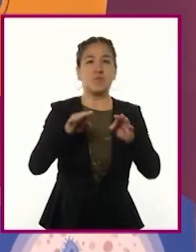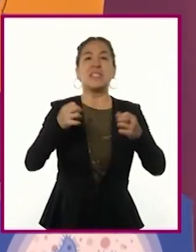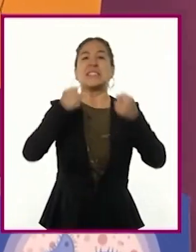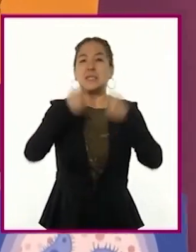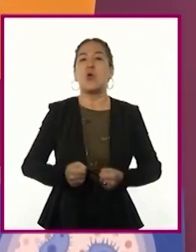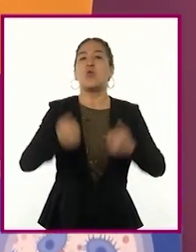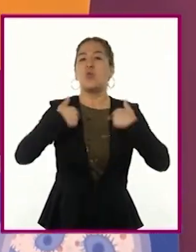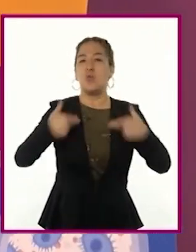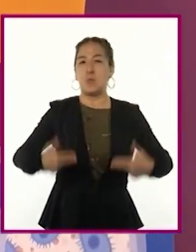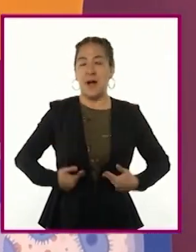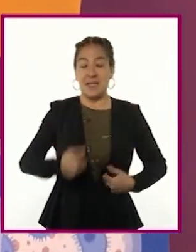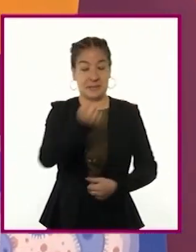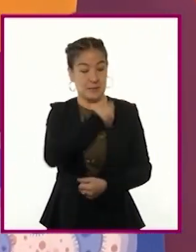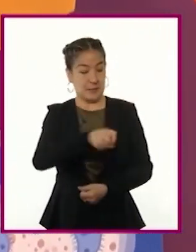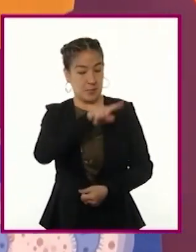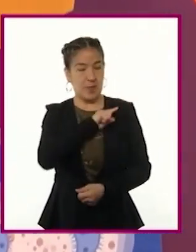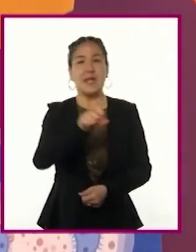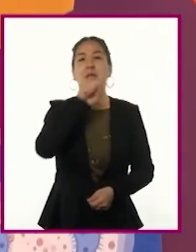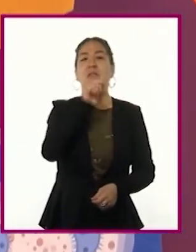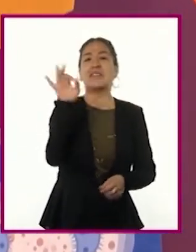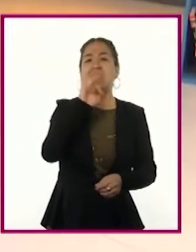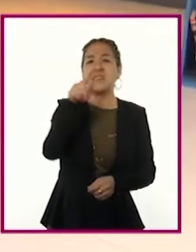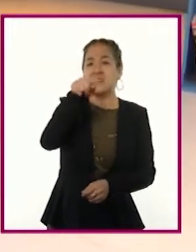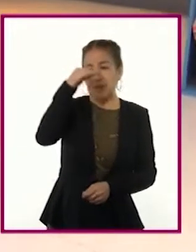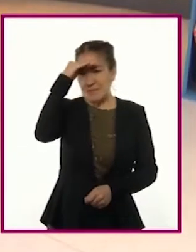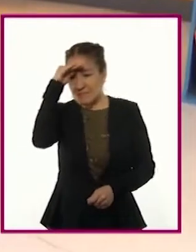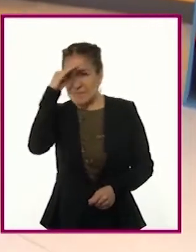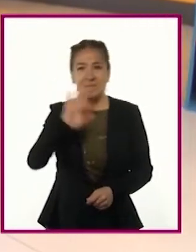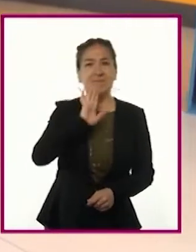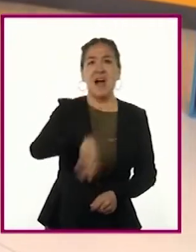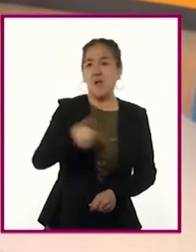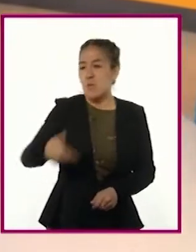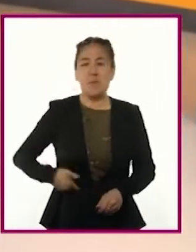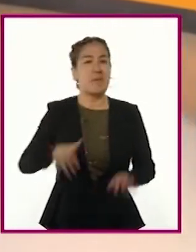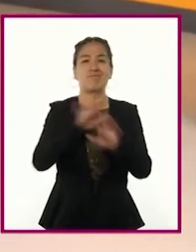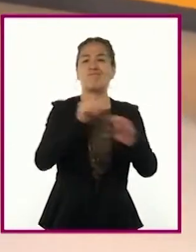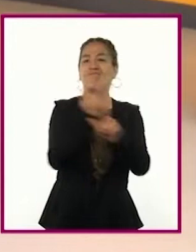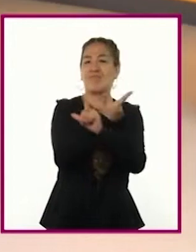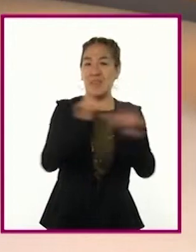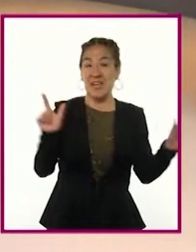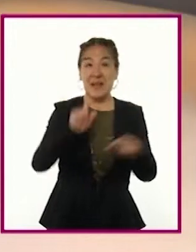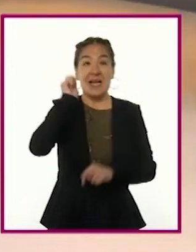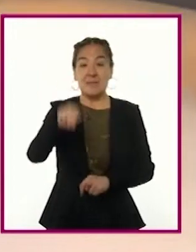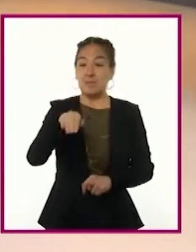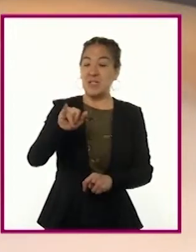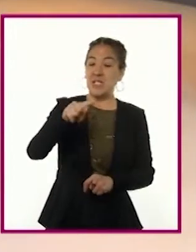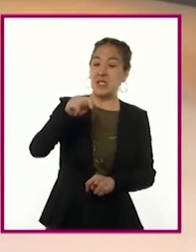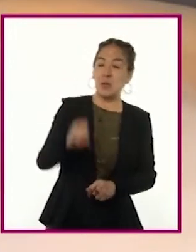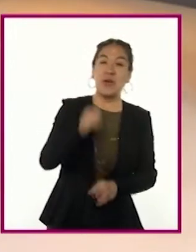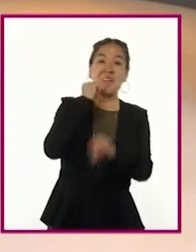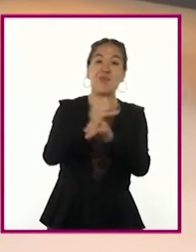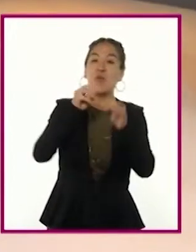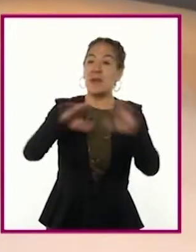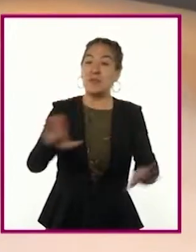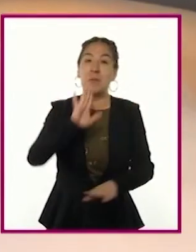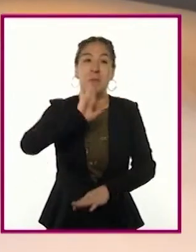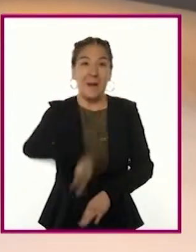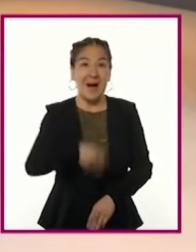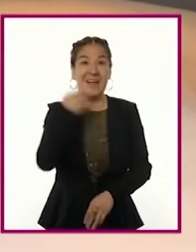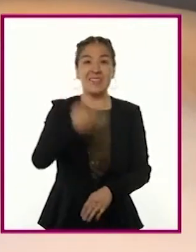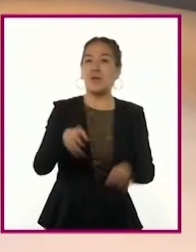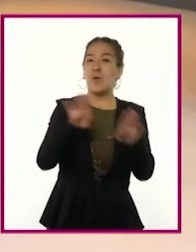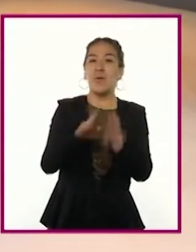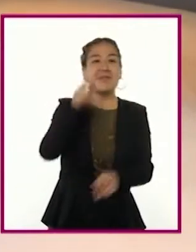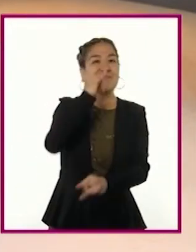segura, saludable y libre de culpas. Los mitos, tabúes y desinformación son factores de